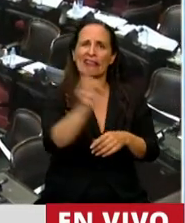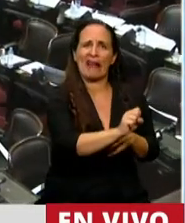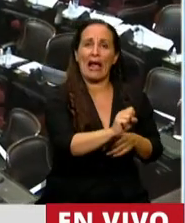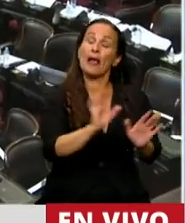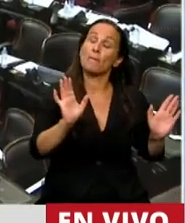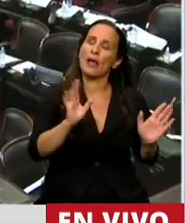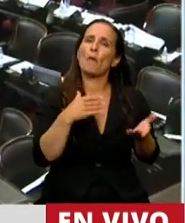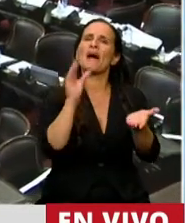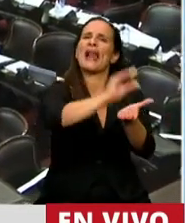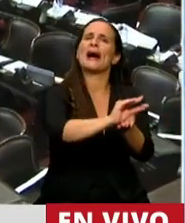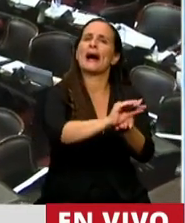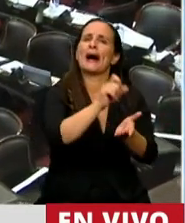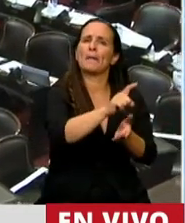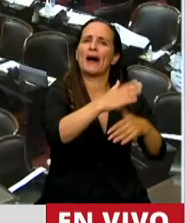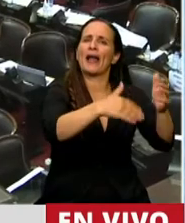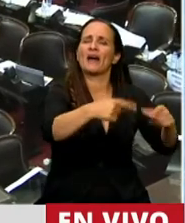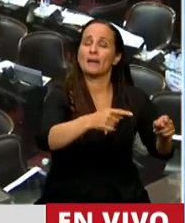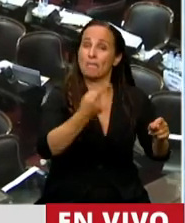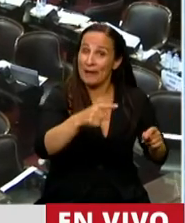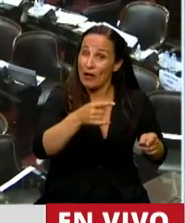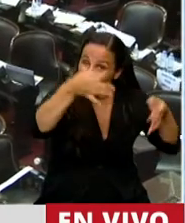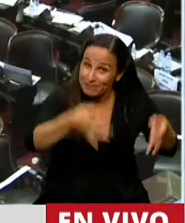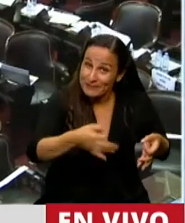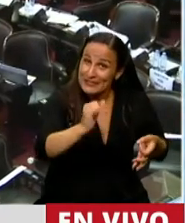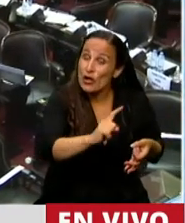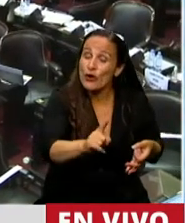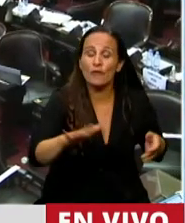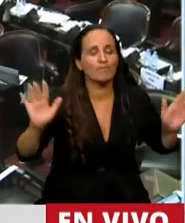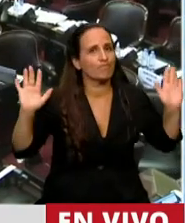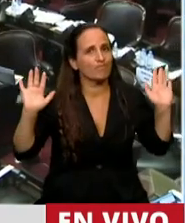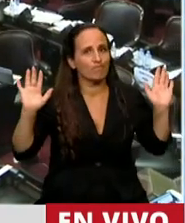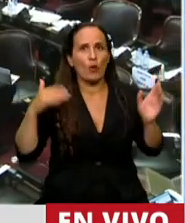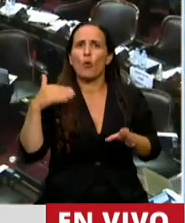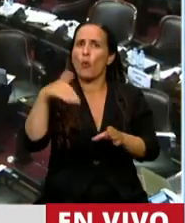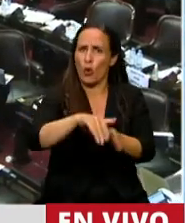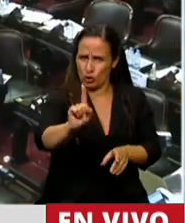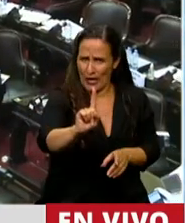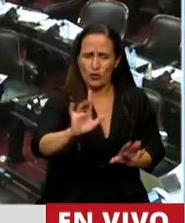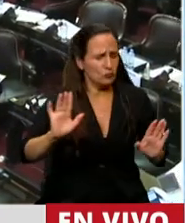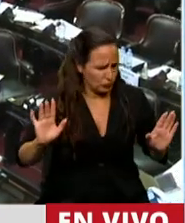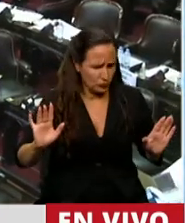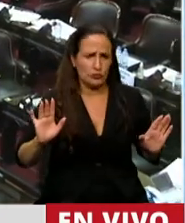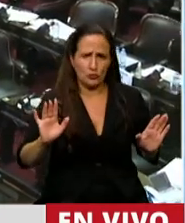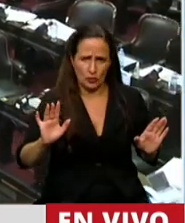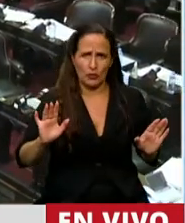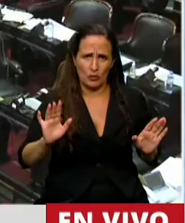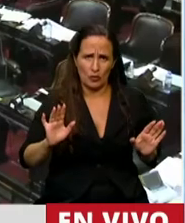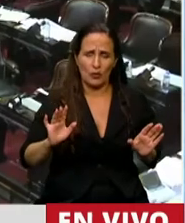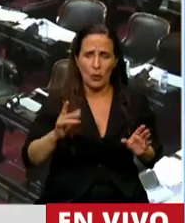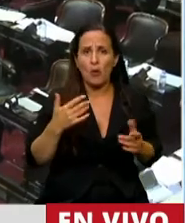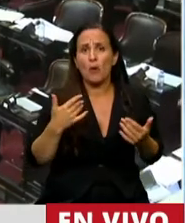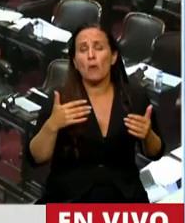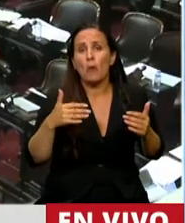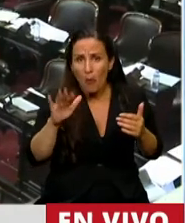una inversión que tampoco sabemos si va a llegar. No vamos a votar en contra un proyecto de ley que puede